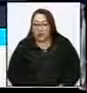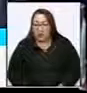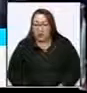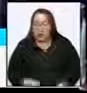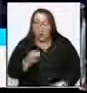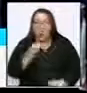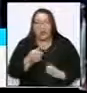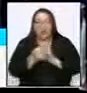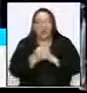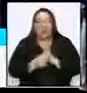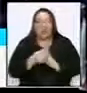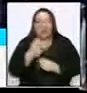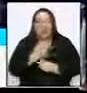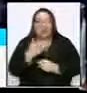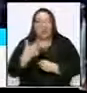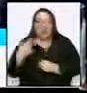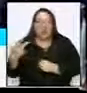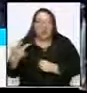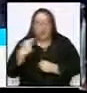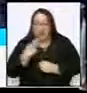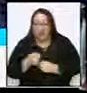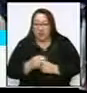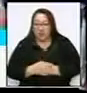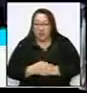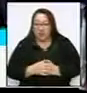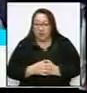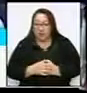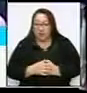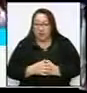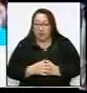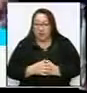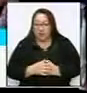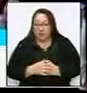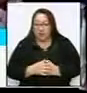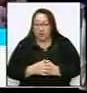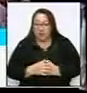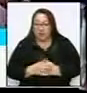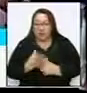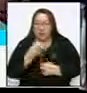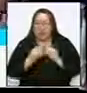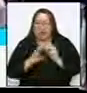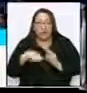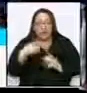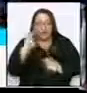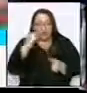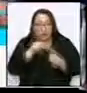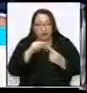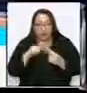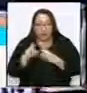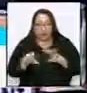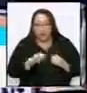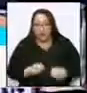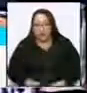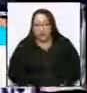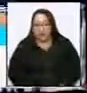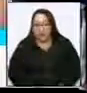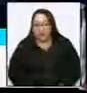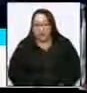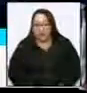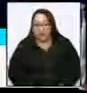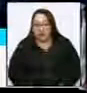artículo 133 que se trata de modificar, y después de las observaciones que ha hecho mi gran